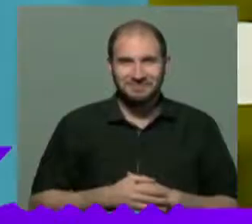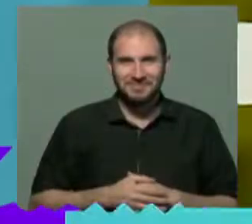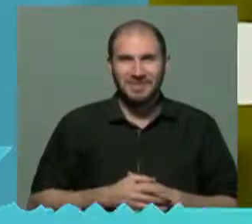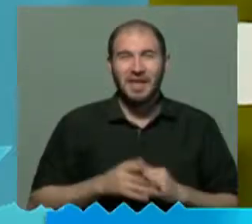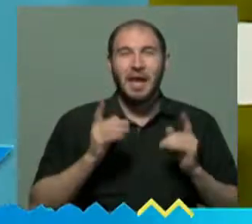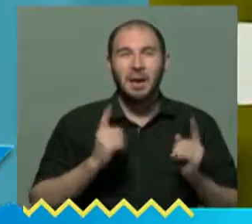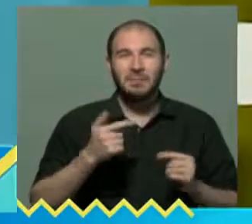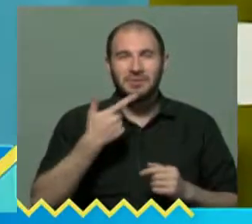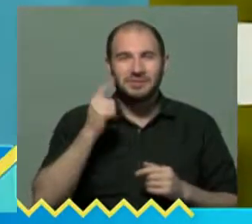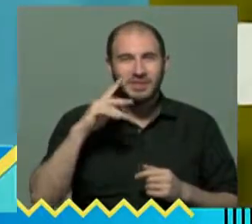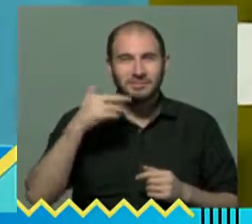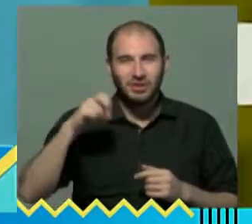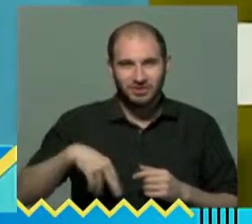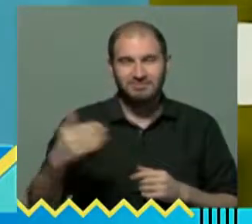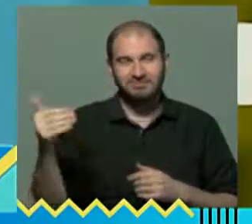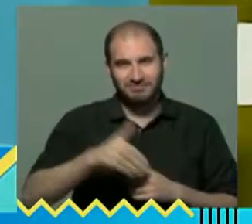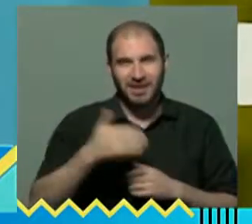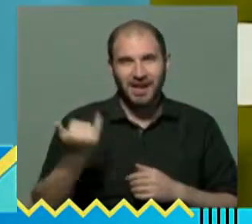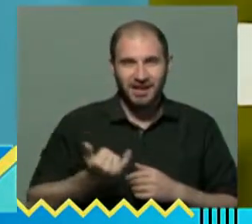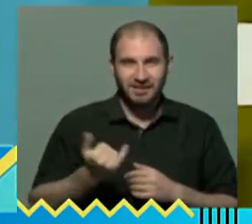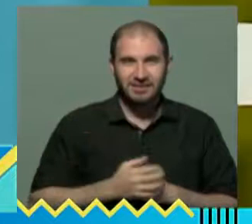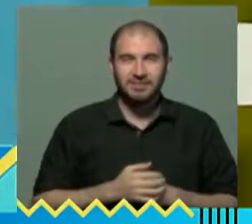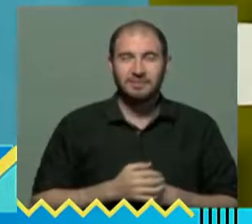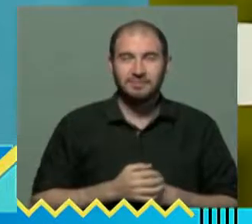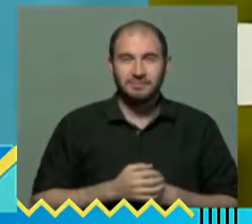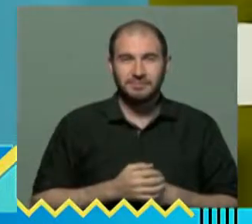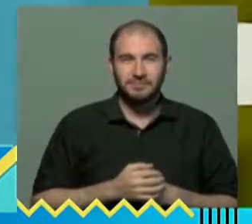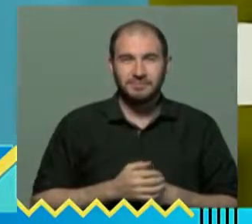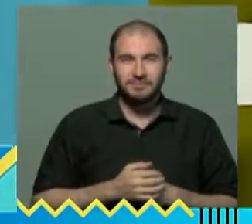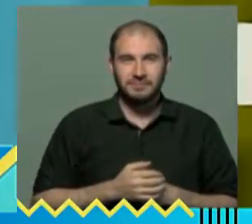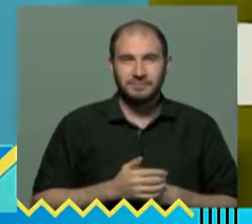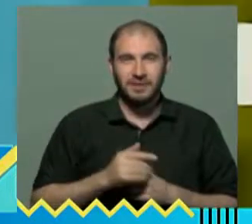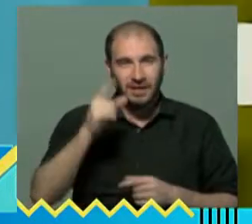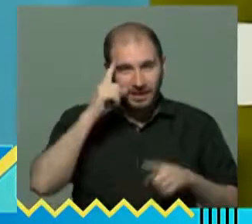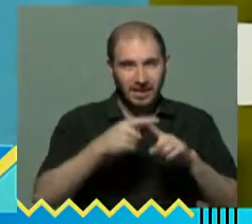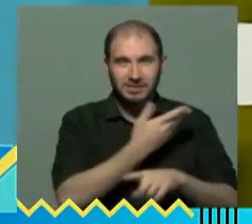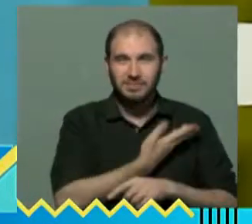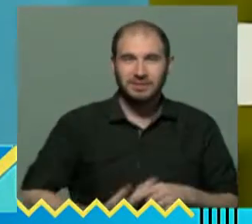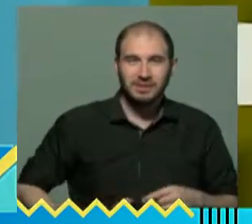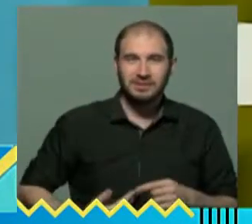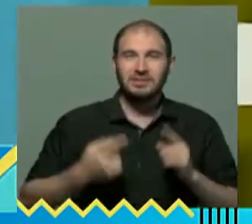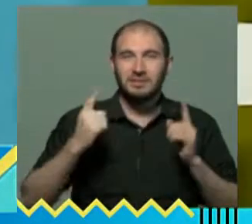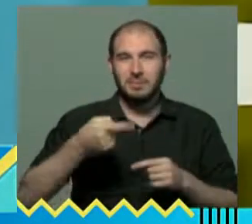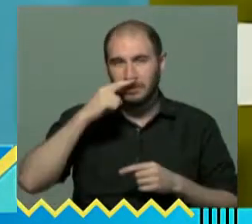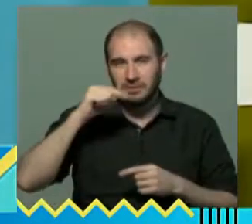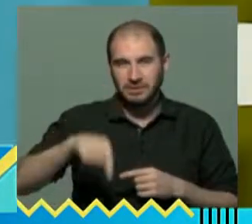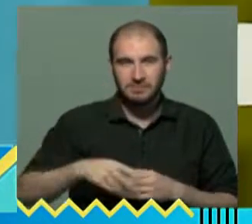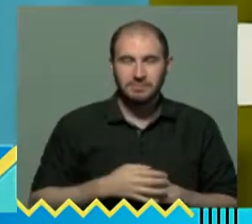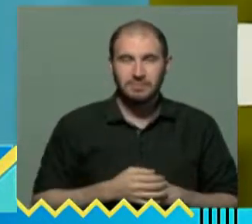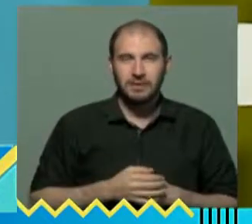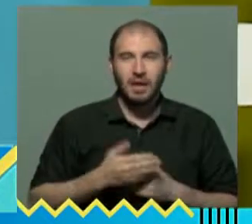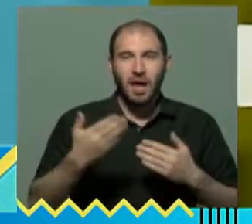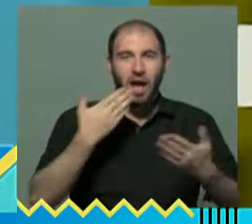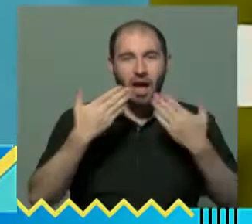Bueno, como siempre, los Simpson nos acompañan y tuvimos, por supuesto, a la expresidenta y presidente diciendo